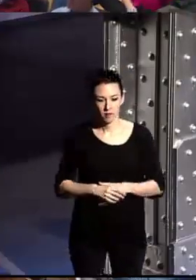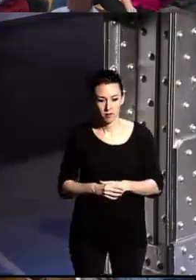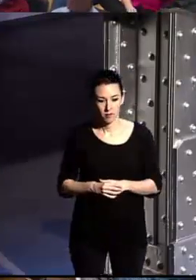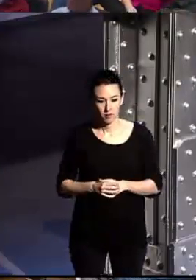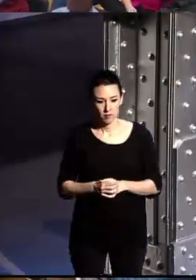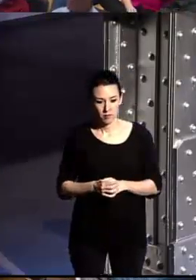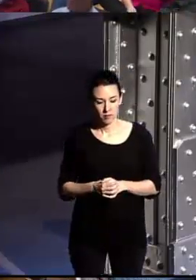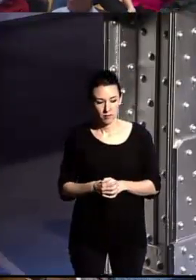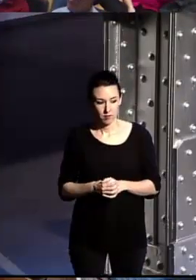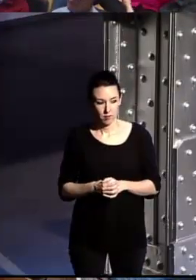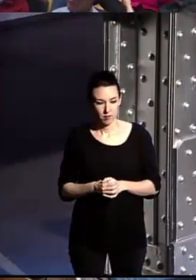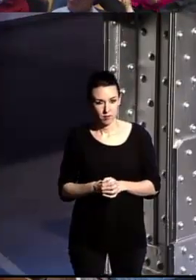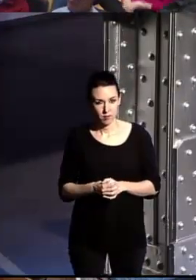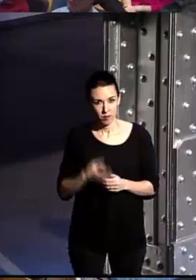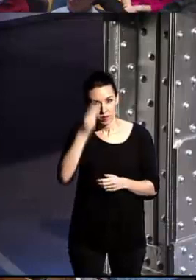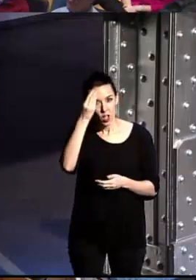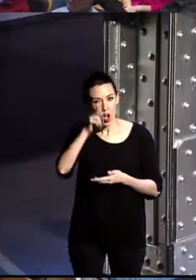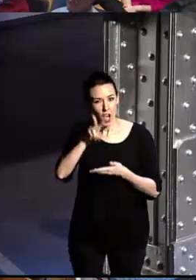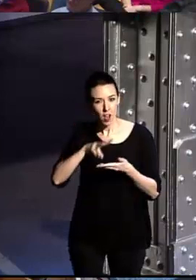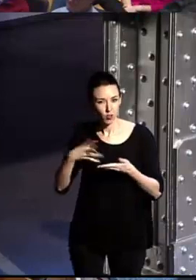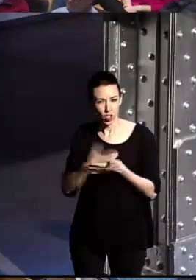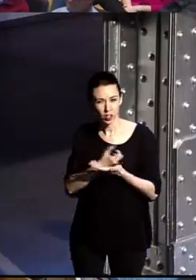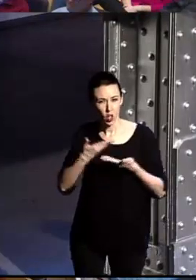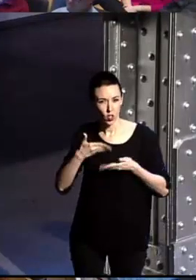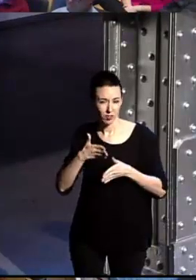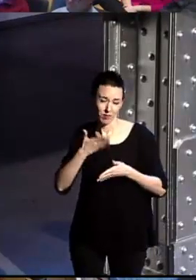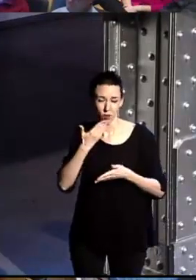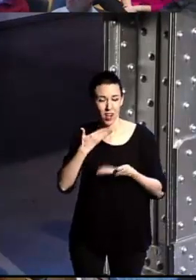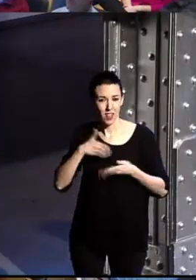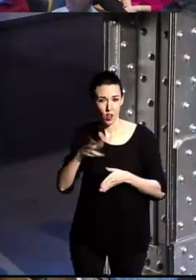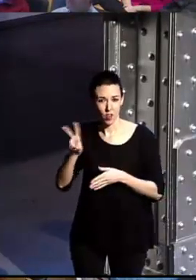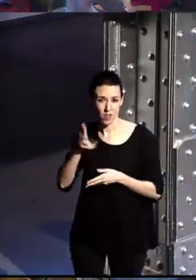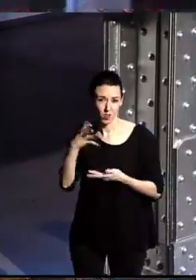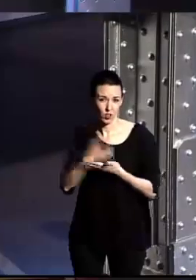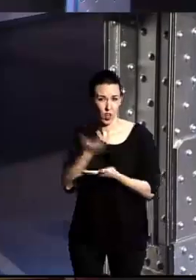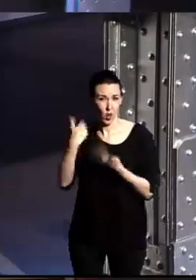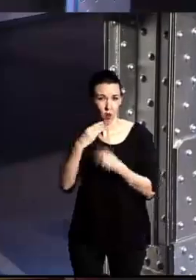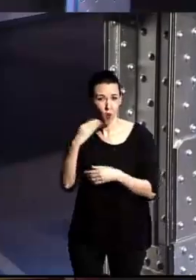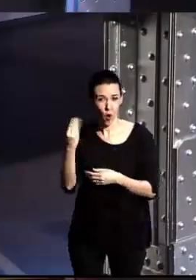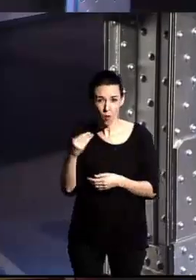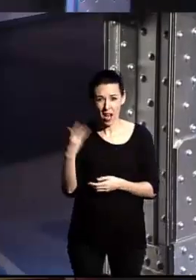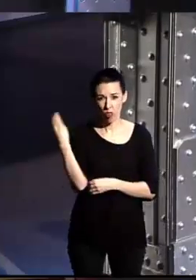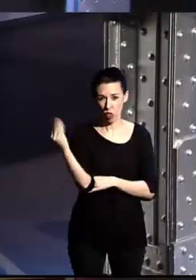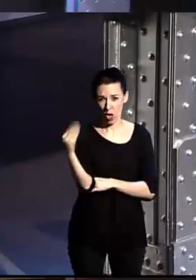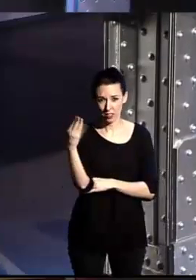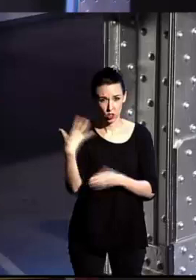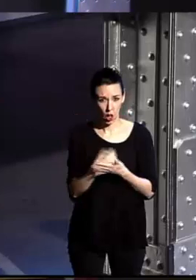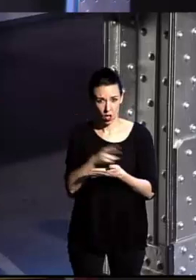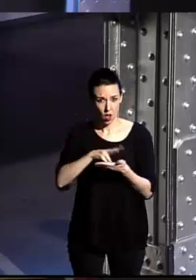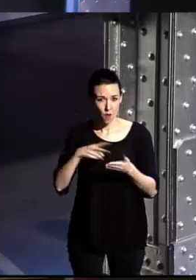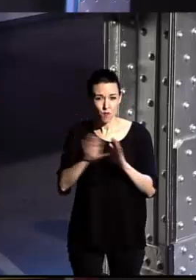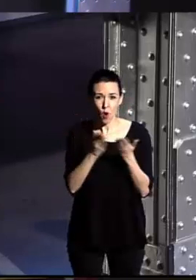Yo creo que todos los lectores somos un poco hijos de Julio Verne. Todos lo leímos de jóvenes, de adolescentes, en la colección